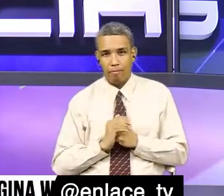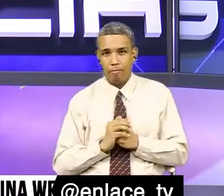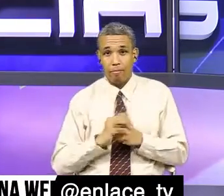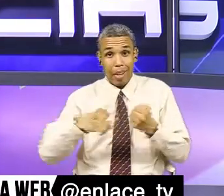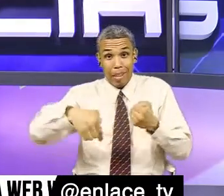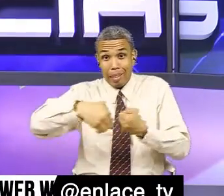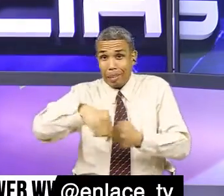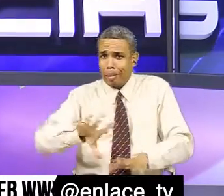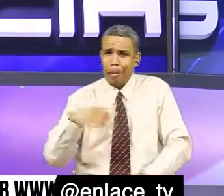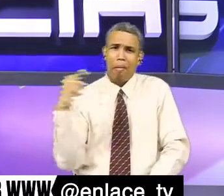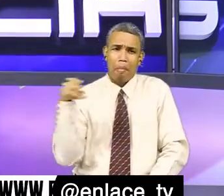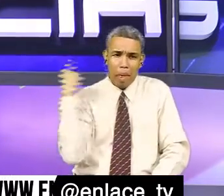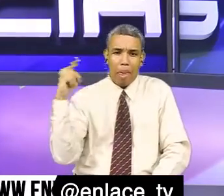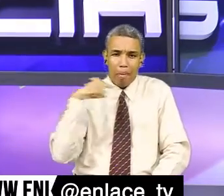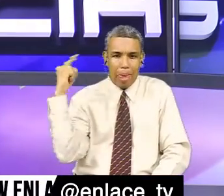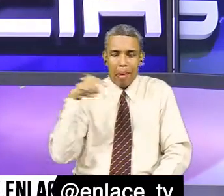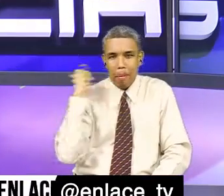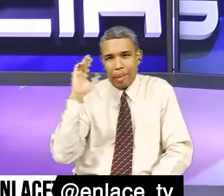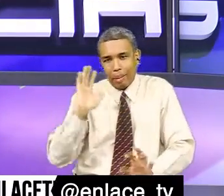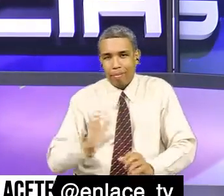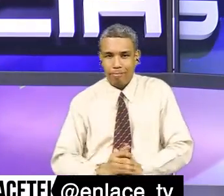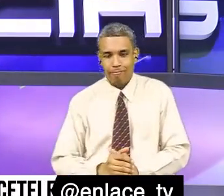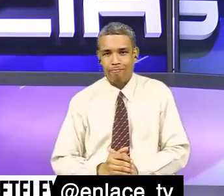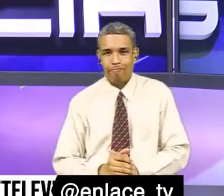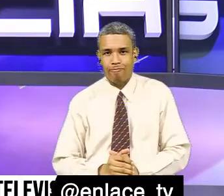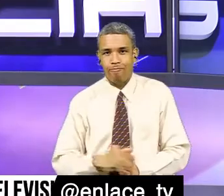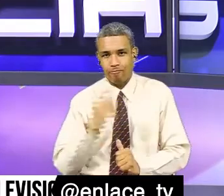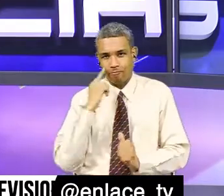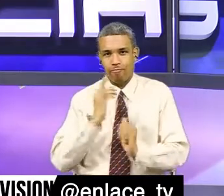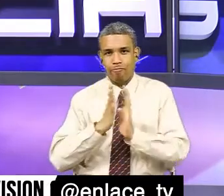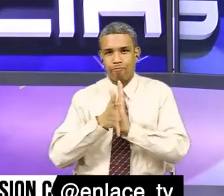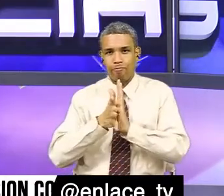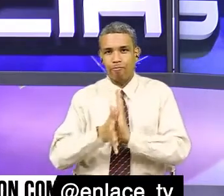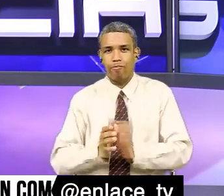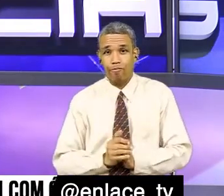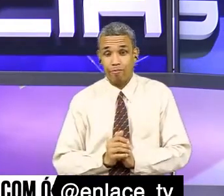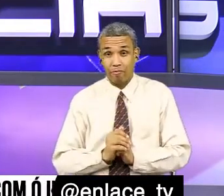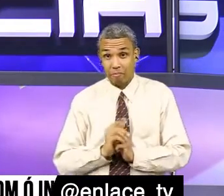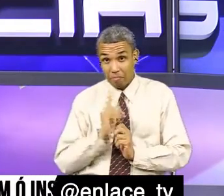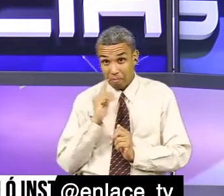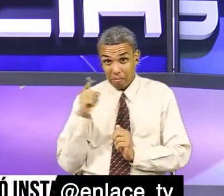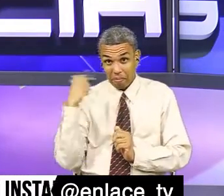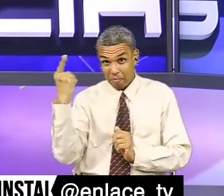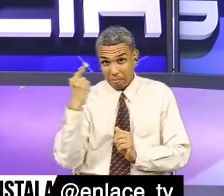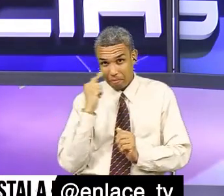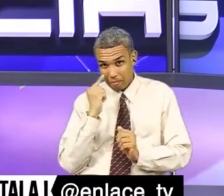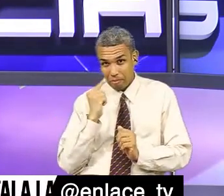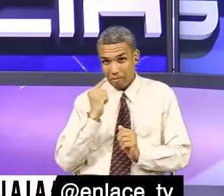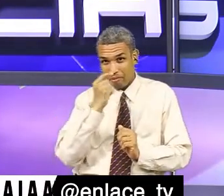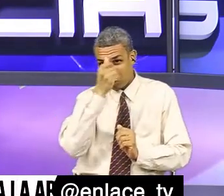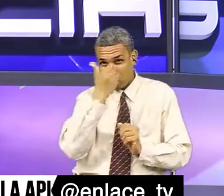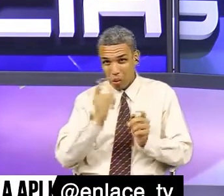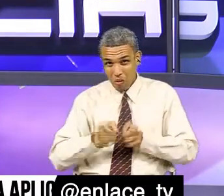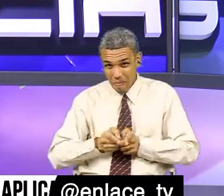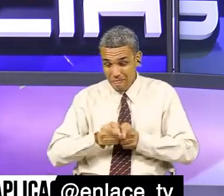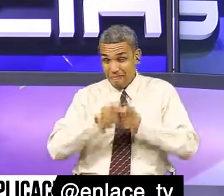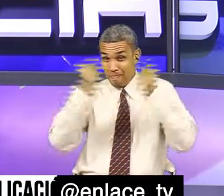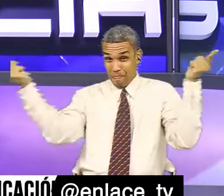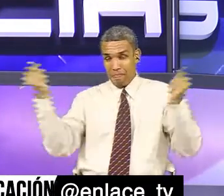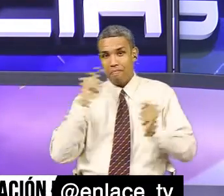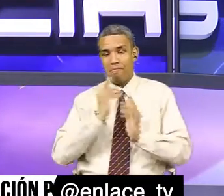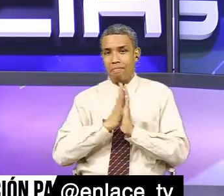levanta cabeza en este segundo semestre de la Liga Águila 2016. En nuestra próxima emisión estaremos ampliando detalles de y los resultados, por